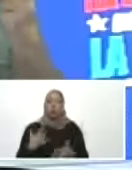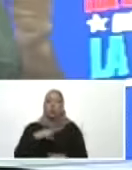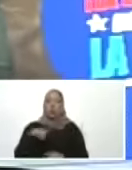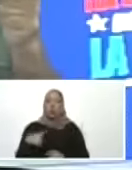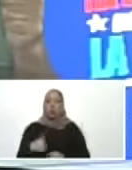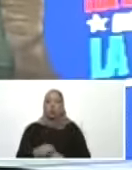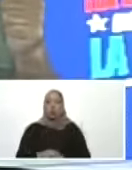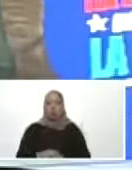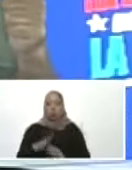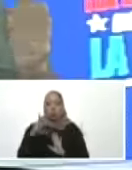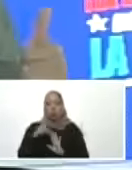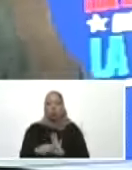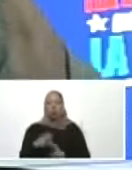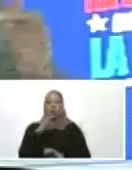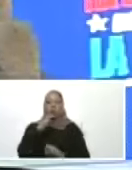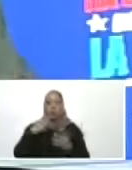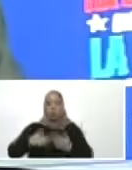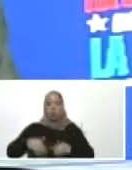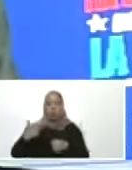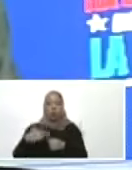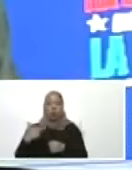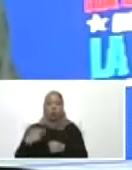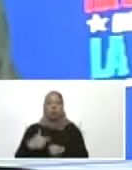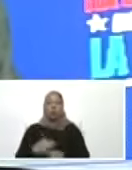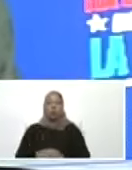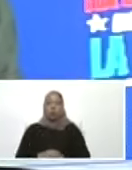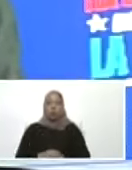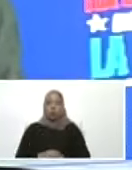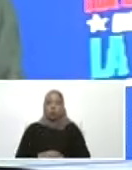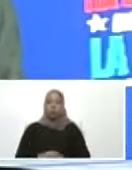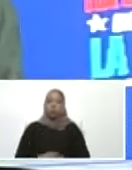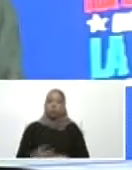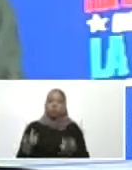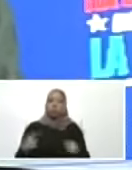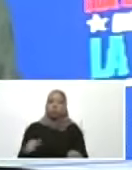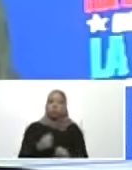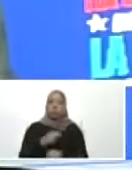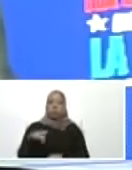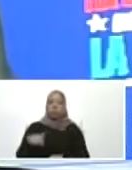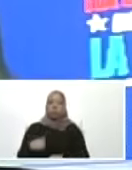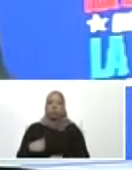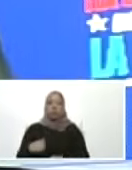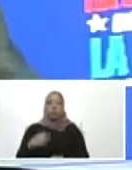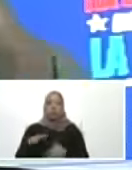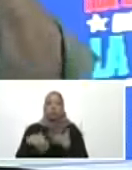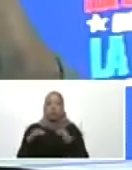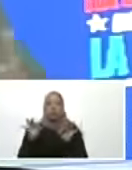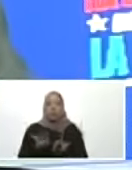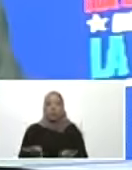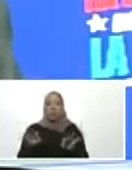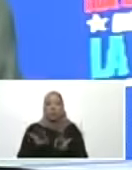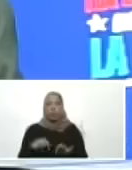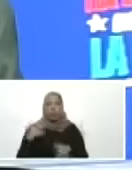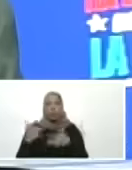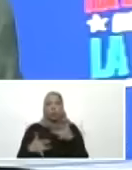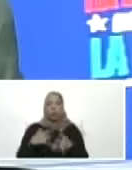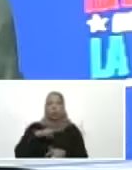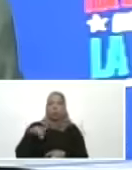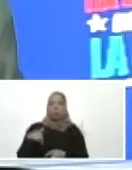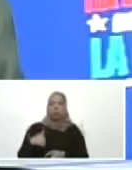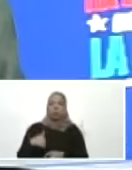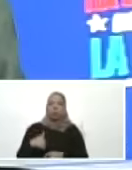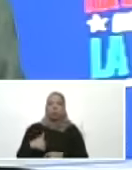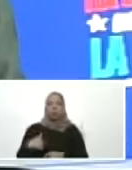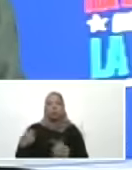los reales de Citgo. Lo hicieron bloqueando nuestras costas, bloqueando nuestra economía. Ya lo hicieron. No